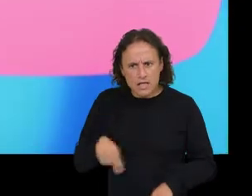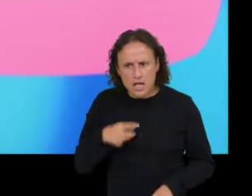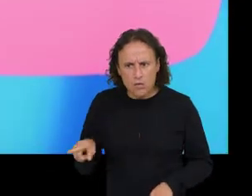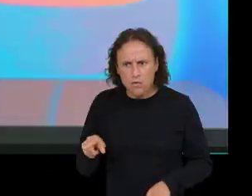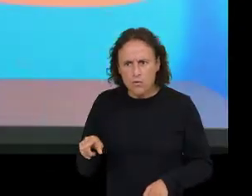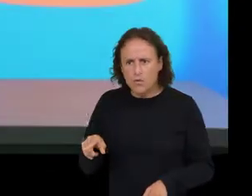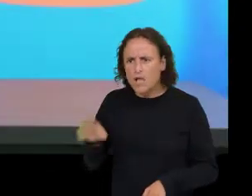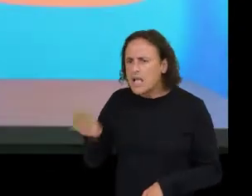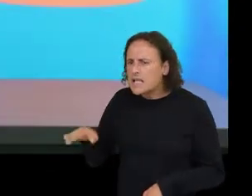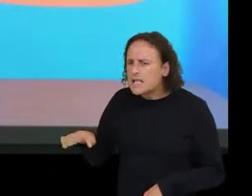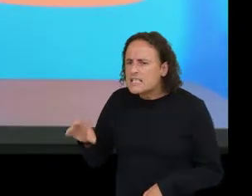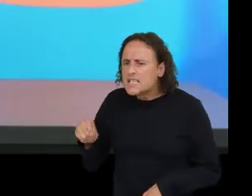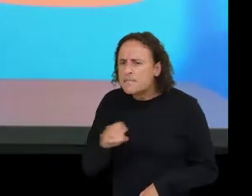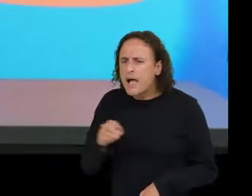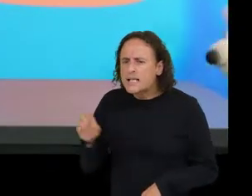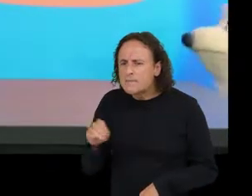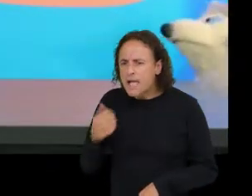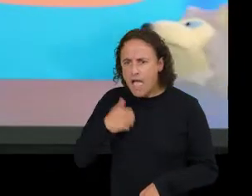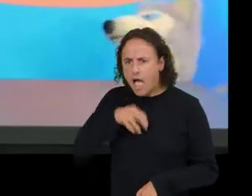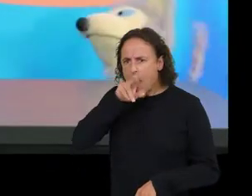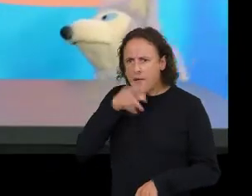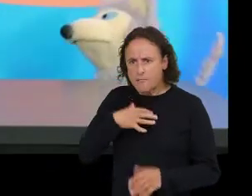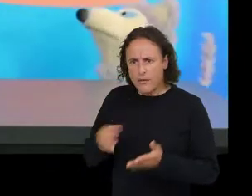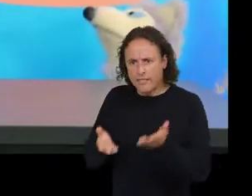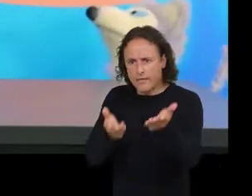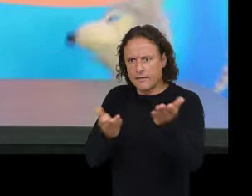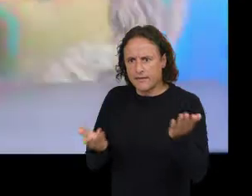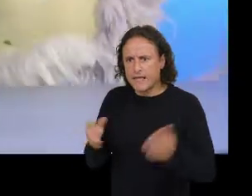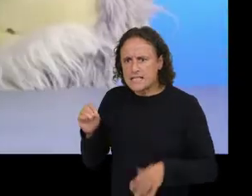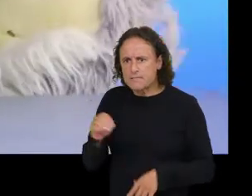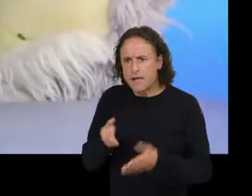Chispa, Chispa, Chispa, agora xa podes falar, Chispa.